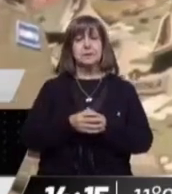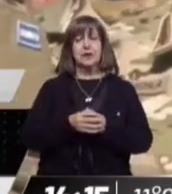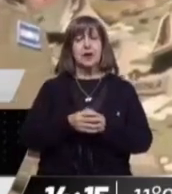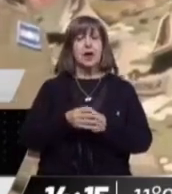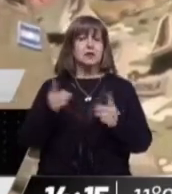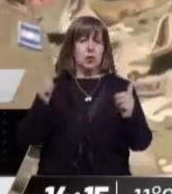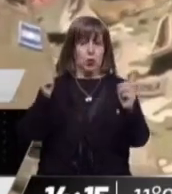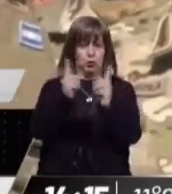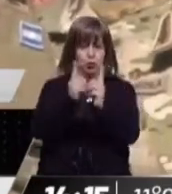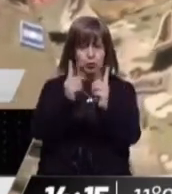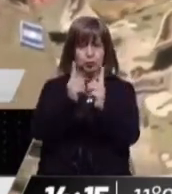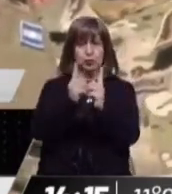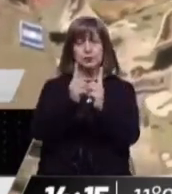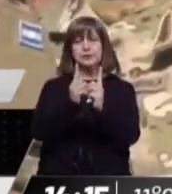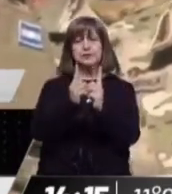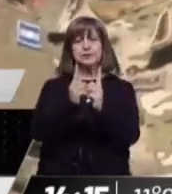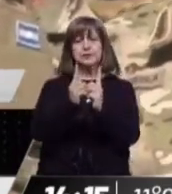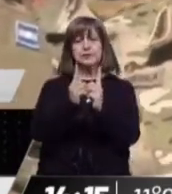Brevemente,